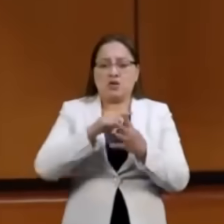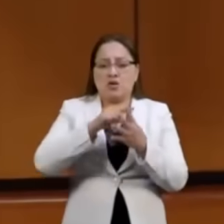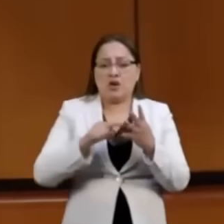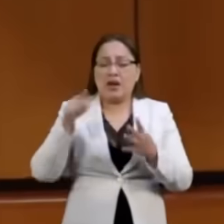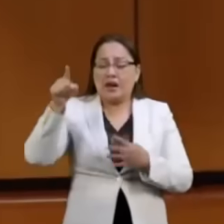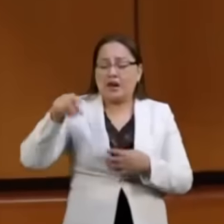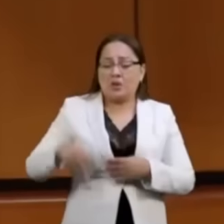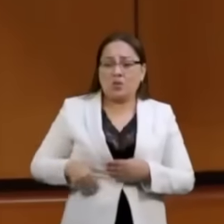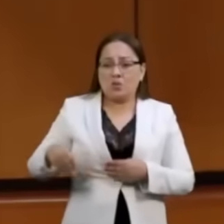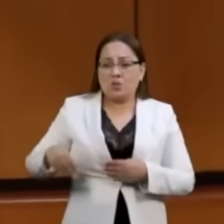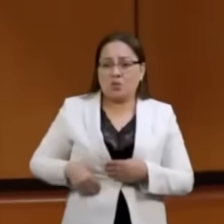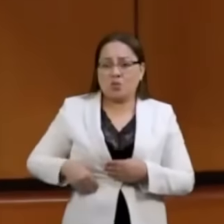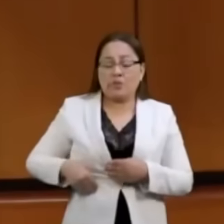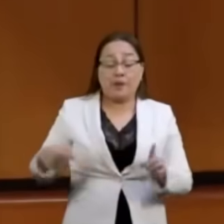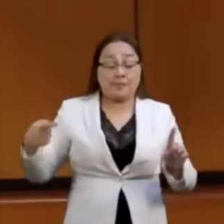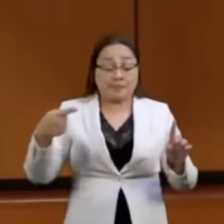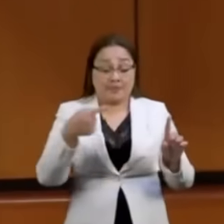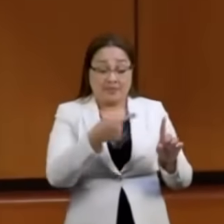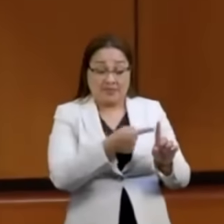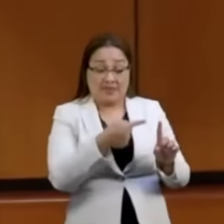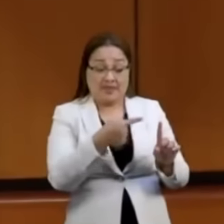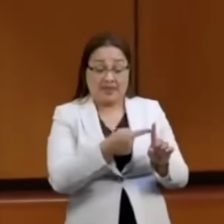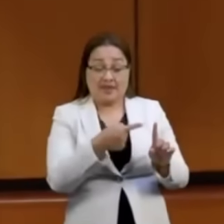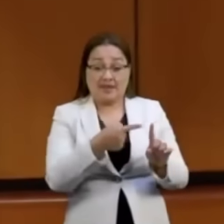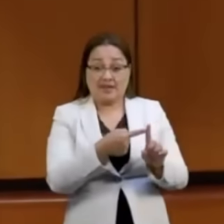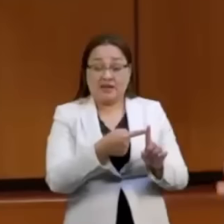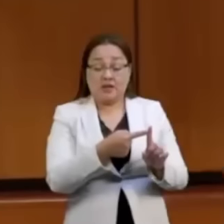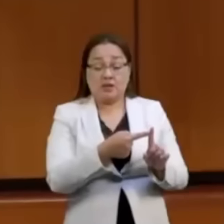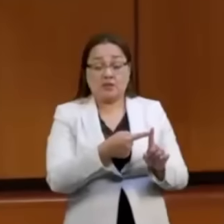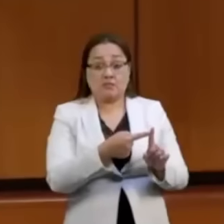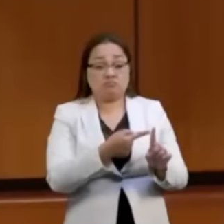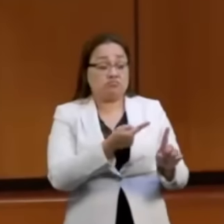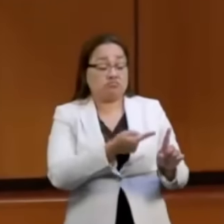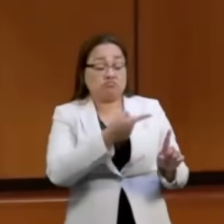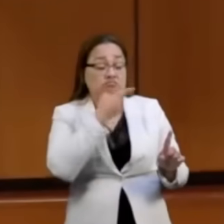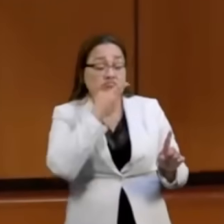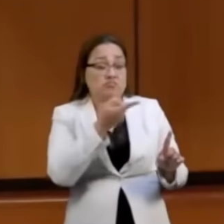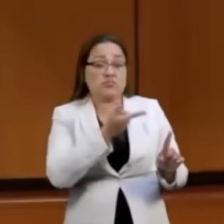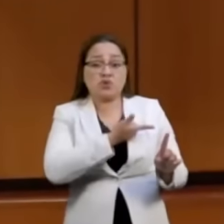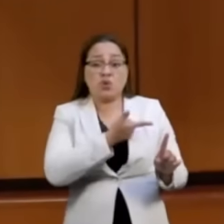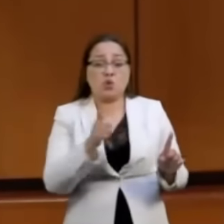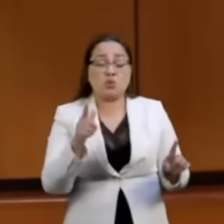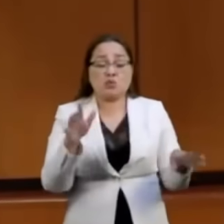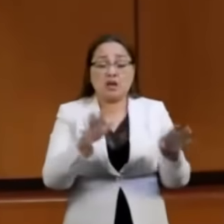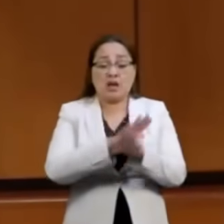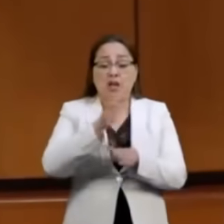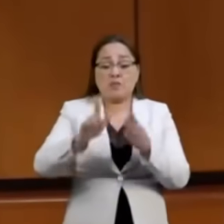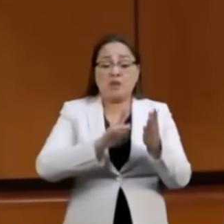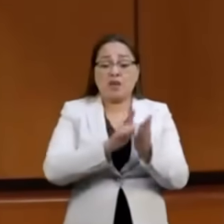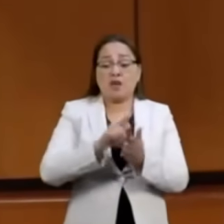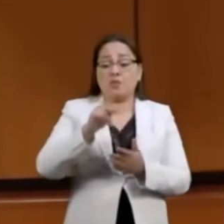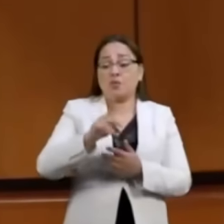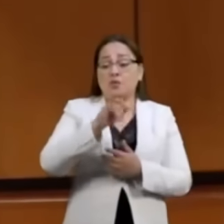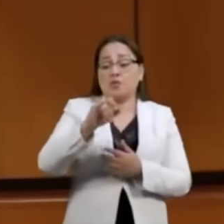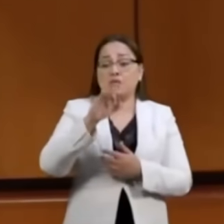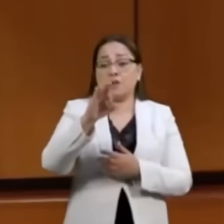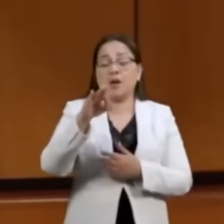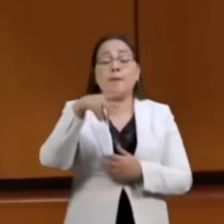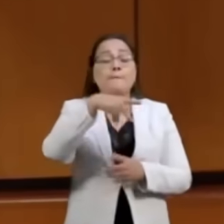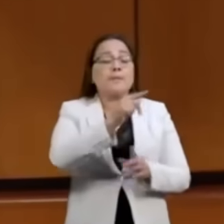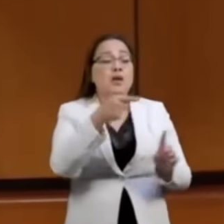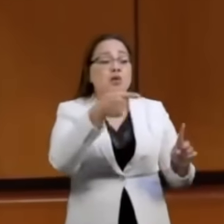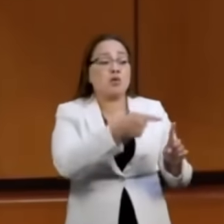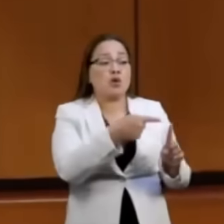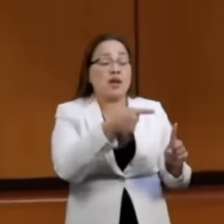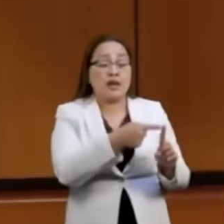Cedillo fue el que ahora dice que no le gustó la reforma judicial, pero fue el que cerró la corte